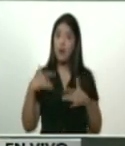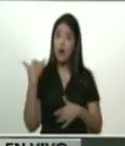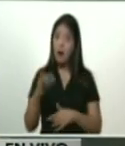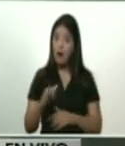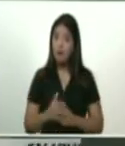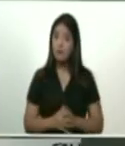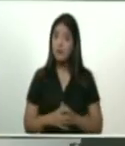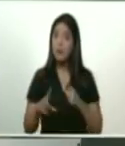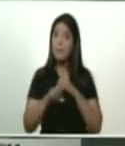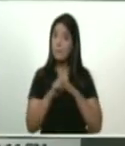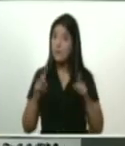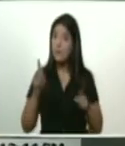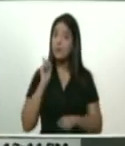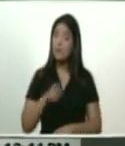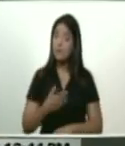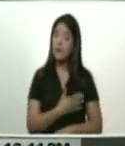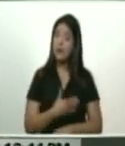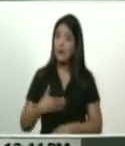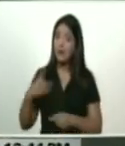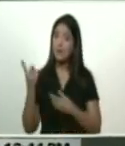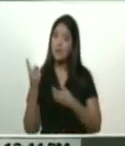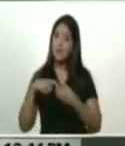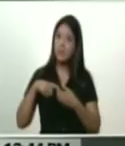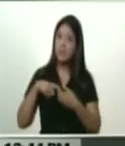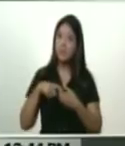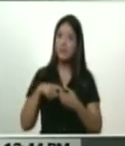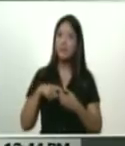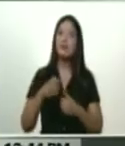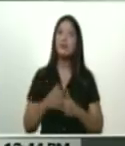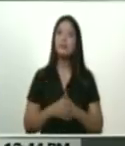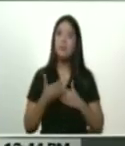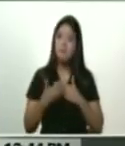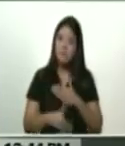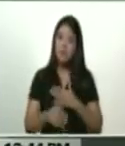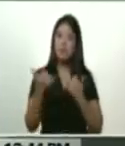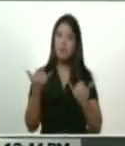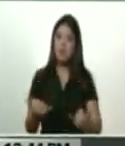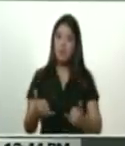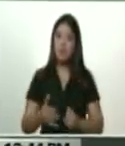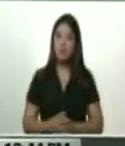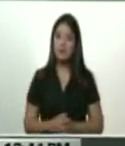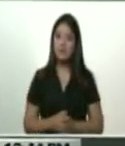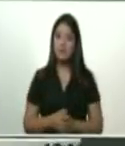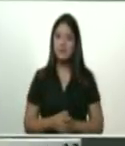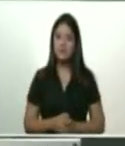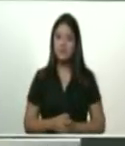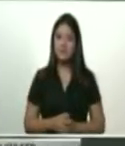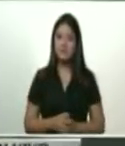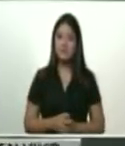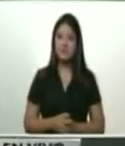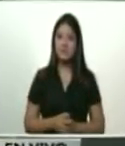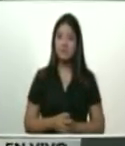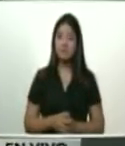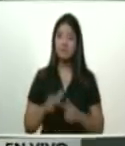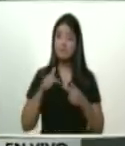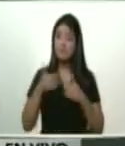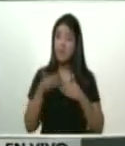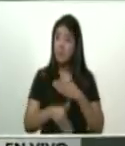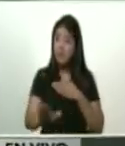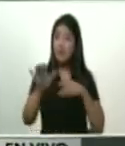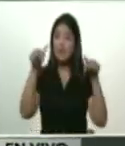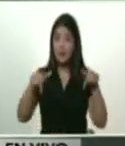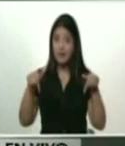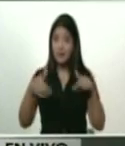pero hemos querido también incorporarnos a partir de esta edición de Suena Caracas, y a partir de